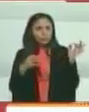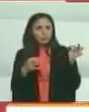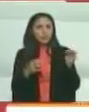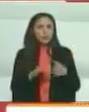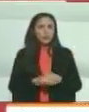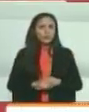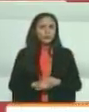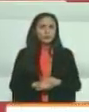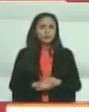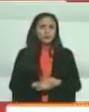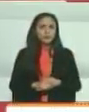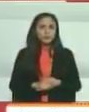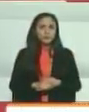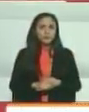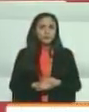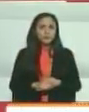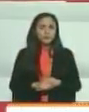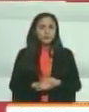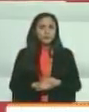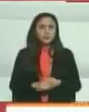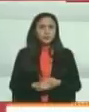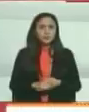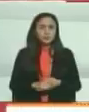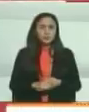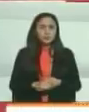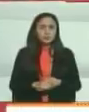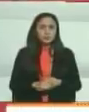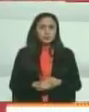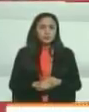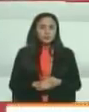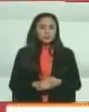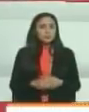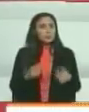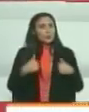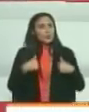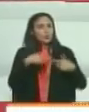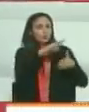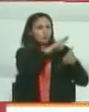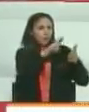que es una... Cuando, sobre Muhammad Ali.